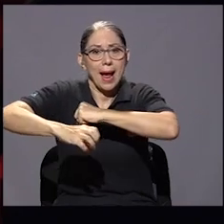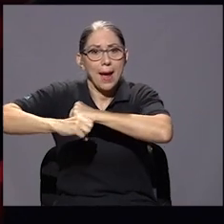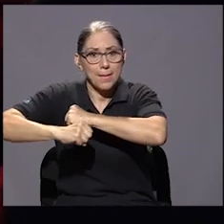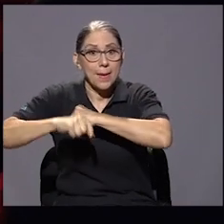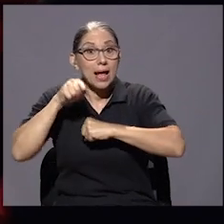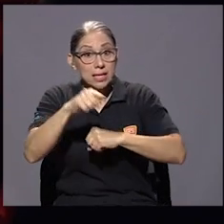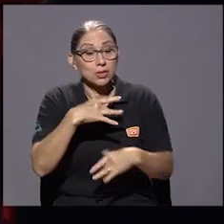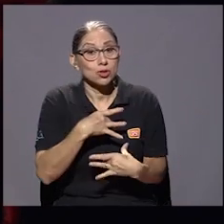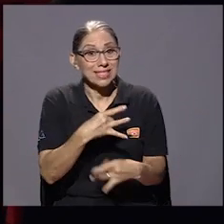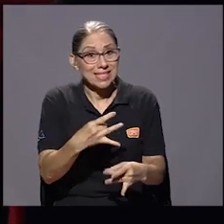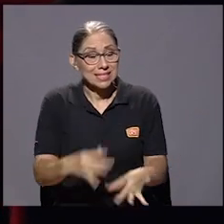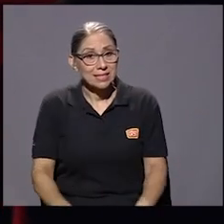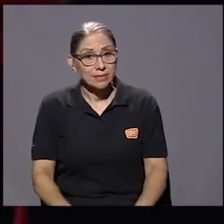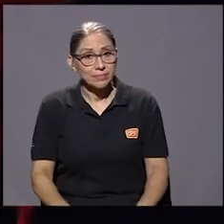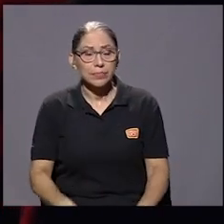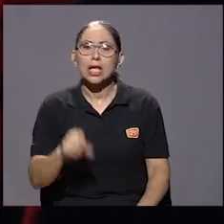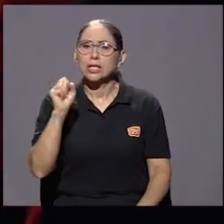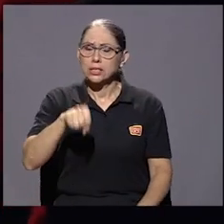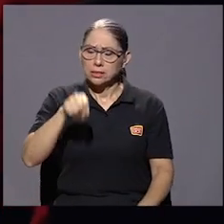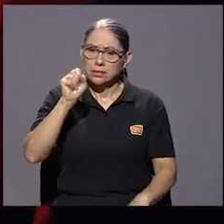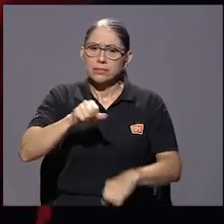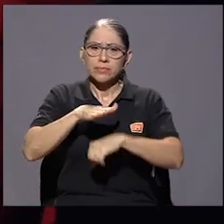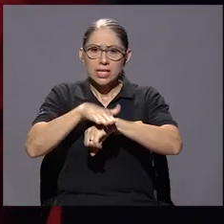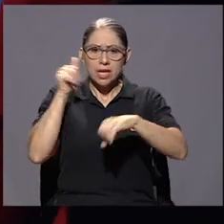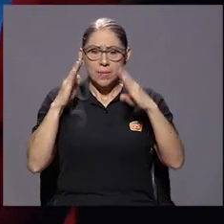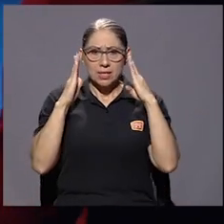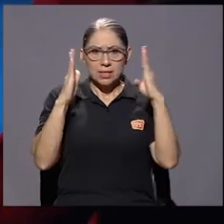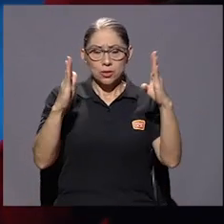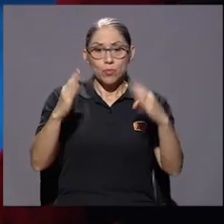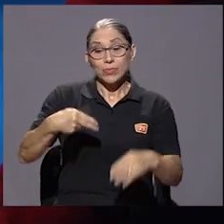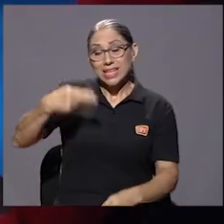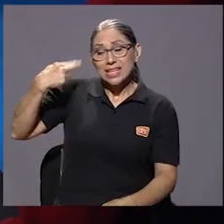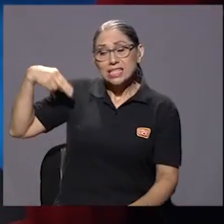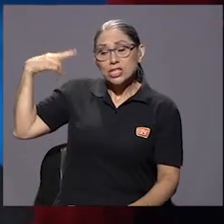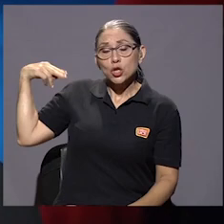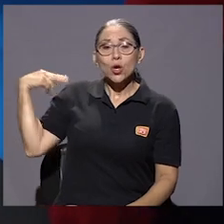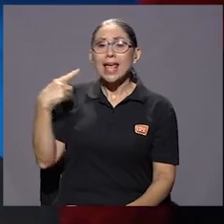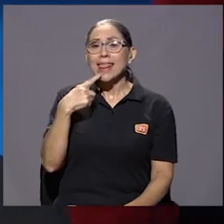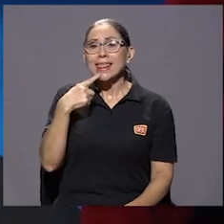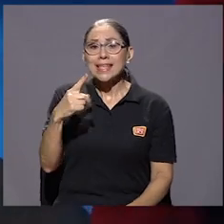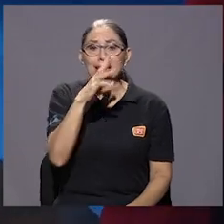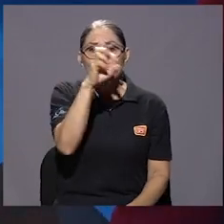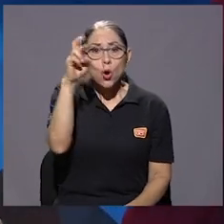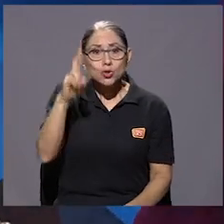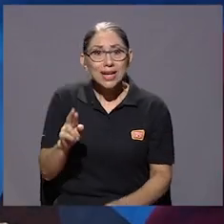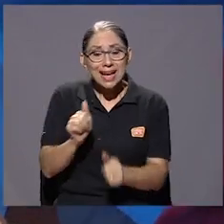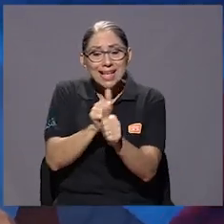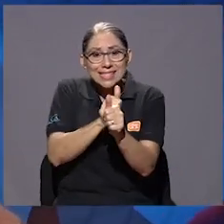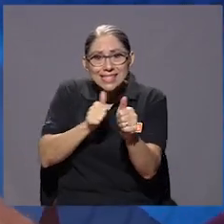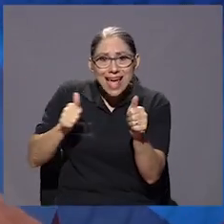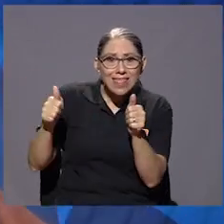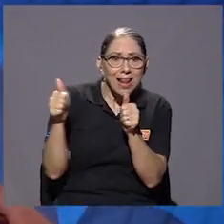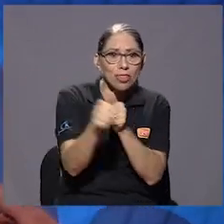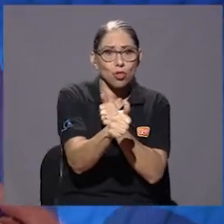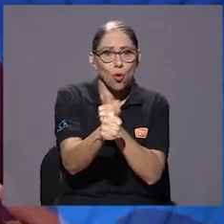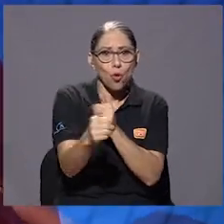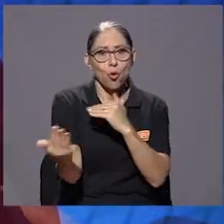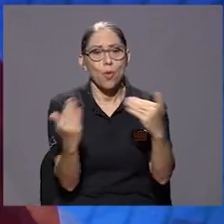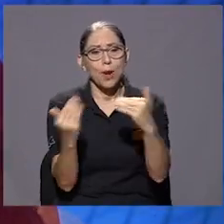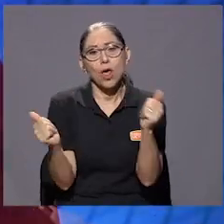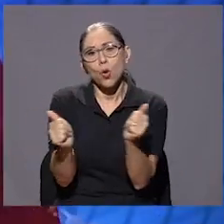interesante. Sí, llama mucho la atención, porque la historia nos dice que Costa Rica se adelantó a sus homólogos